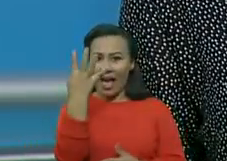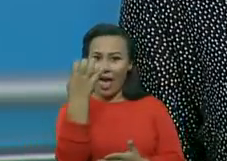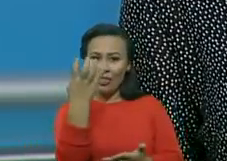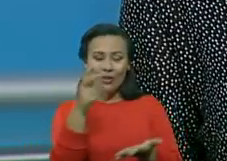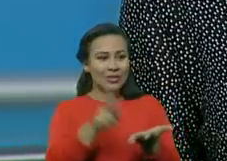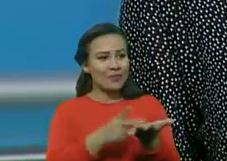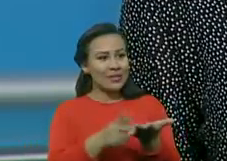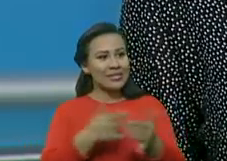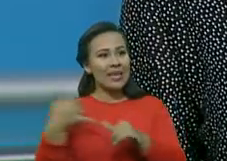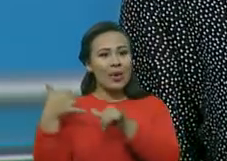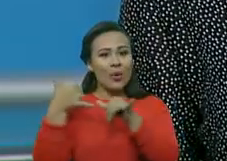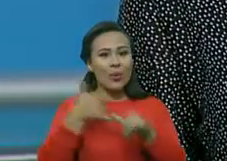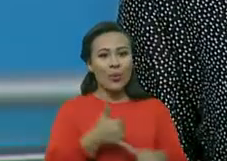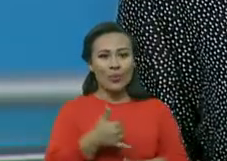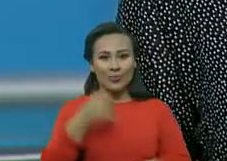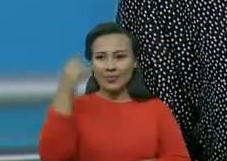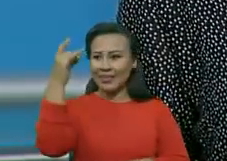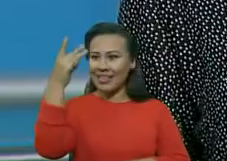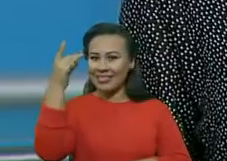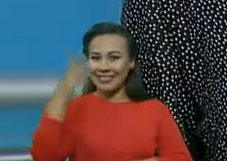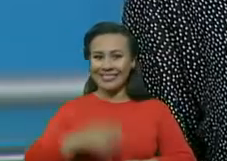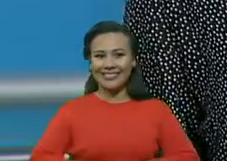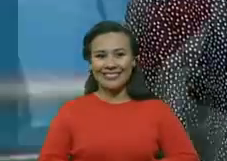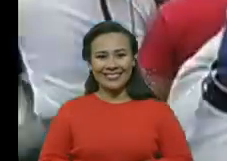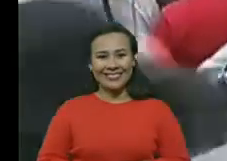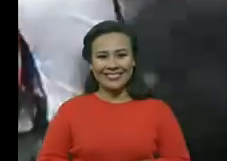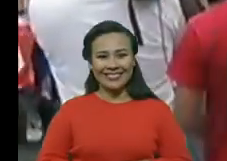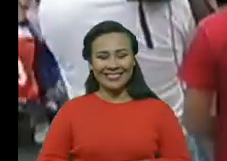por el Club Sport Emelec.